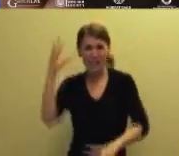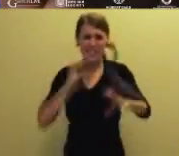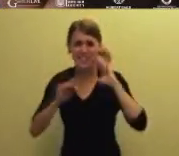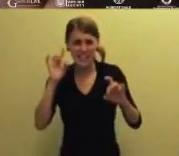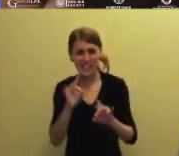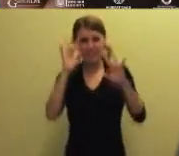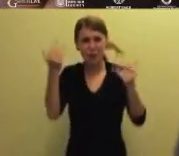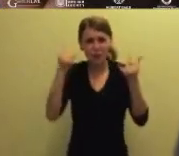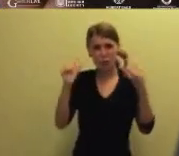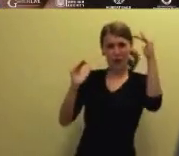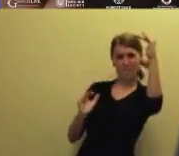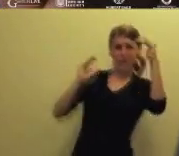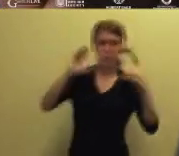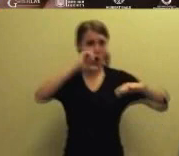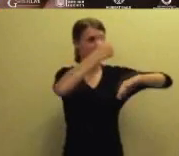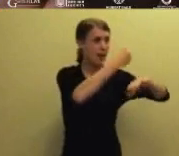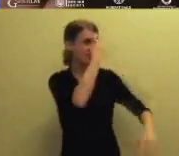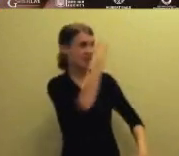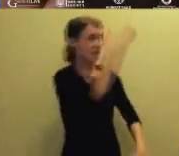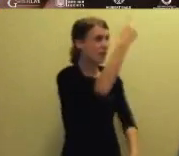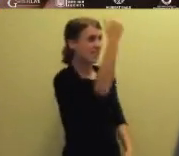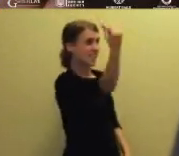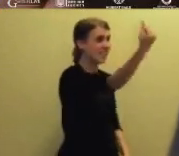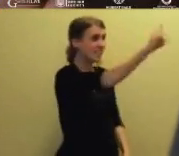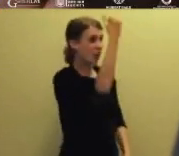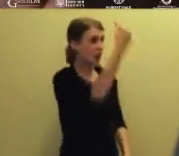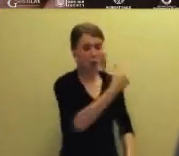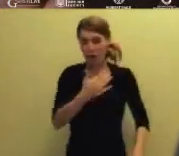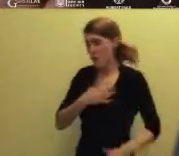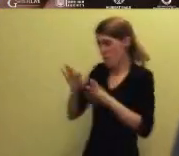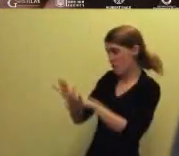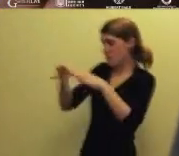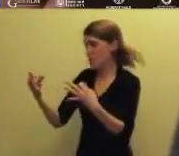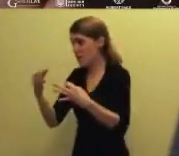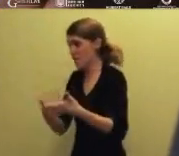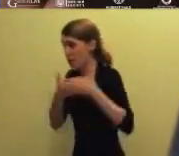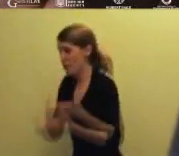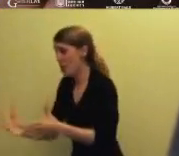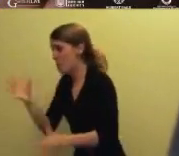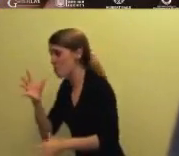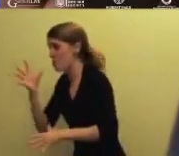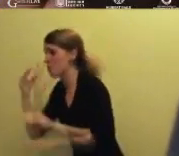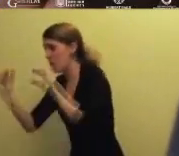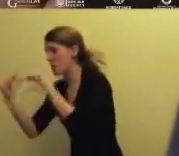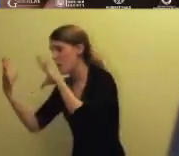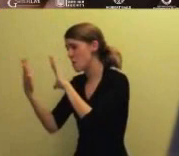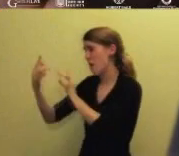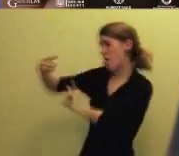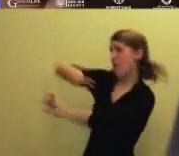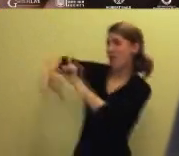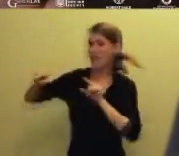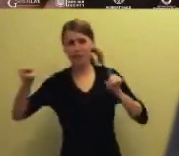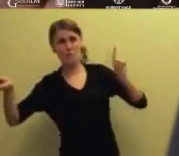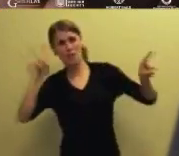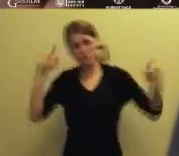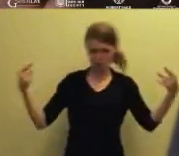una especie como de correccional para sordomudos donde todos ellos pues forman como dice el título una especie de tribu una